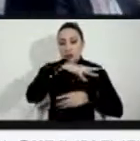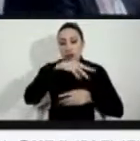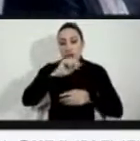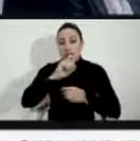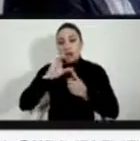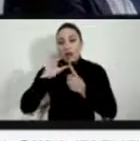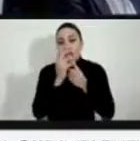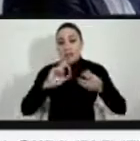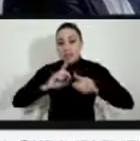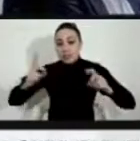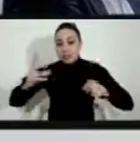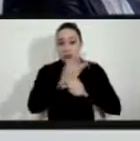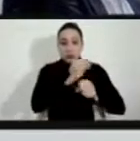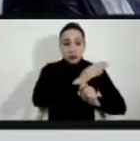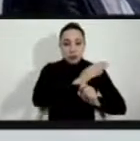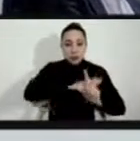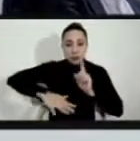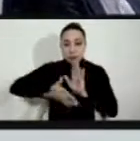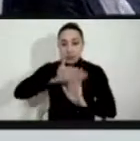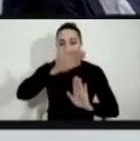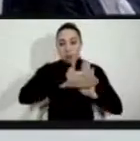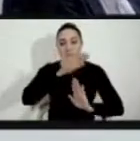a las autoridades correspondientes.